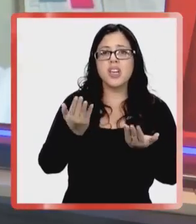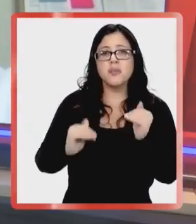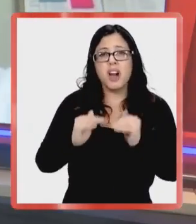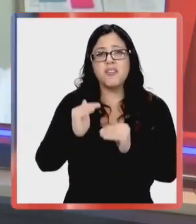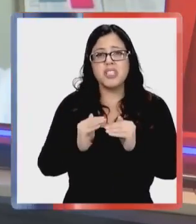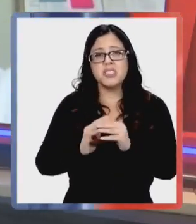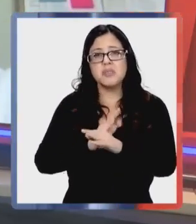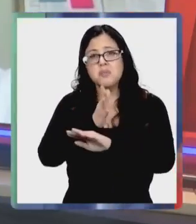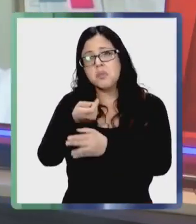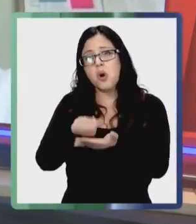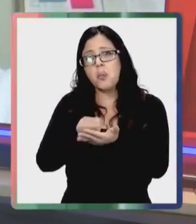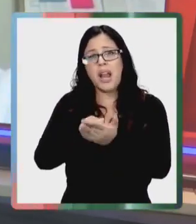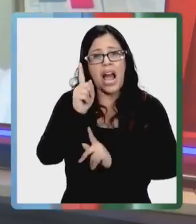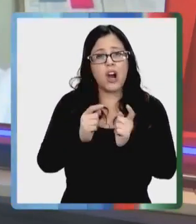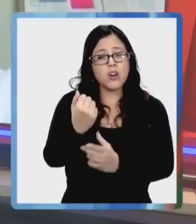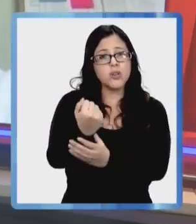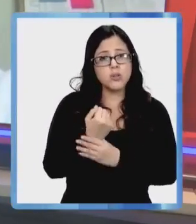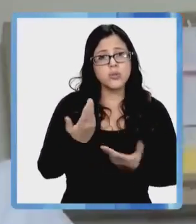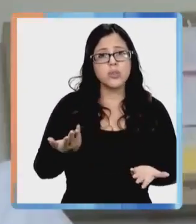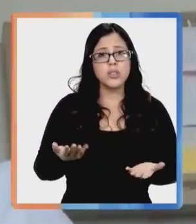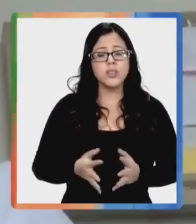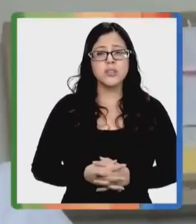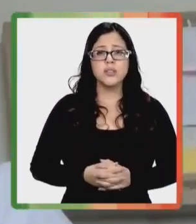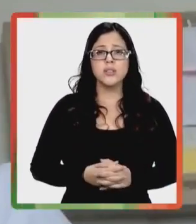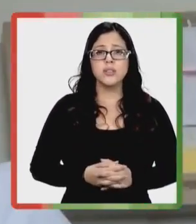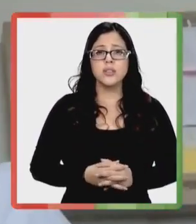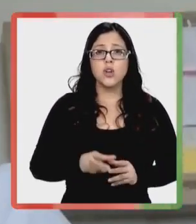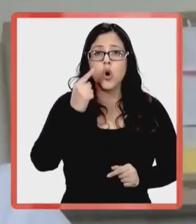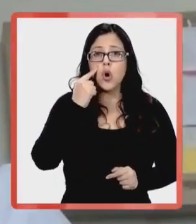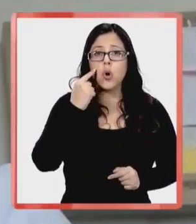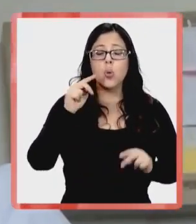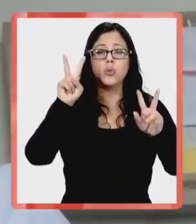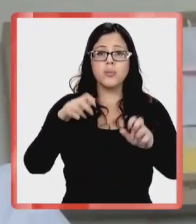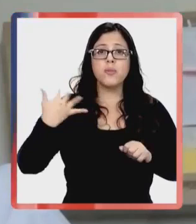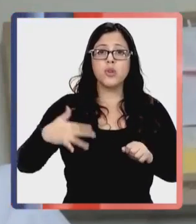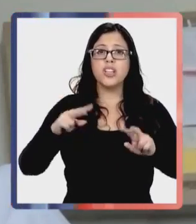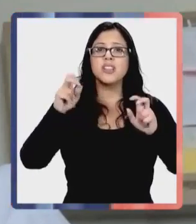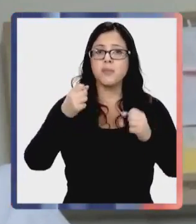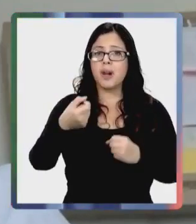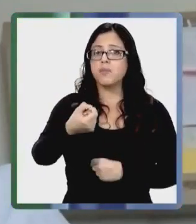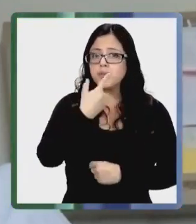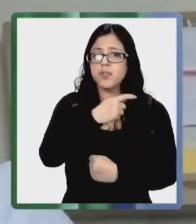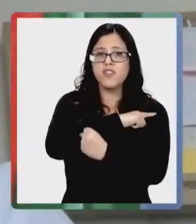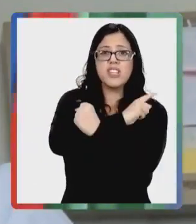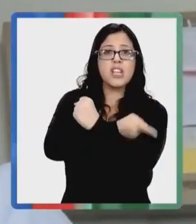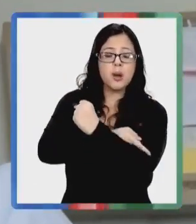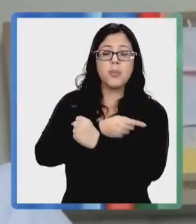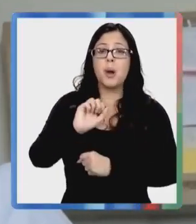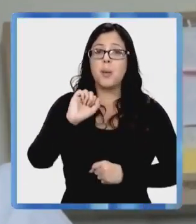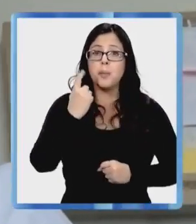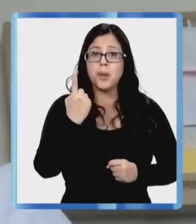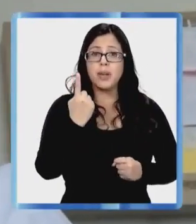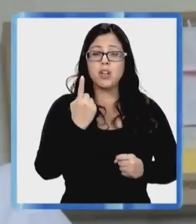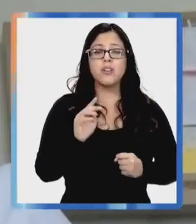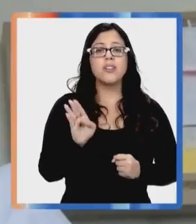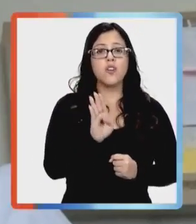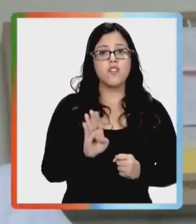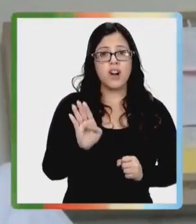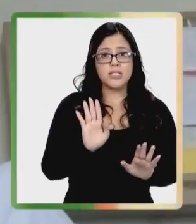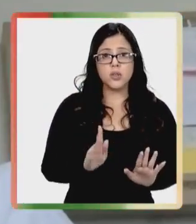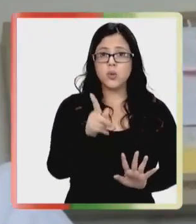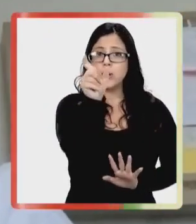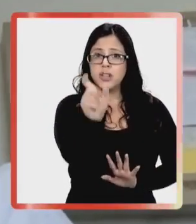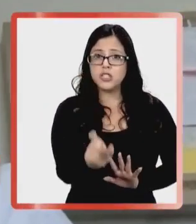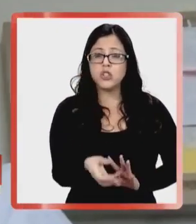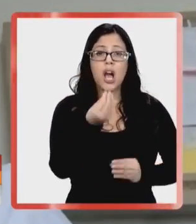de pronto acudir a algún lugar y comprar algo que nos ayude? Usted ha tocado un punto súper importante, esto de las vitaminas. Primero que nada, el principio básico.